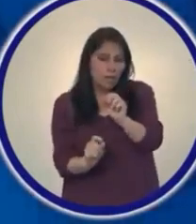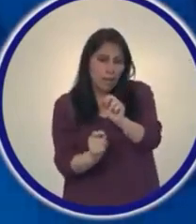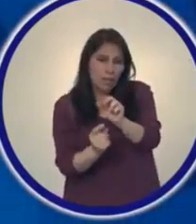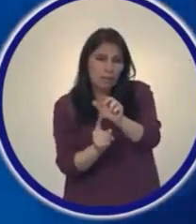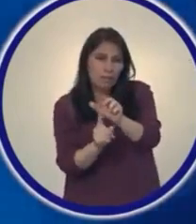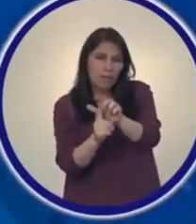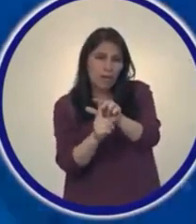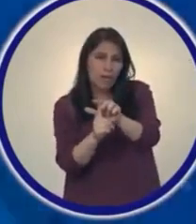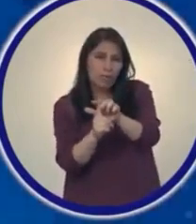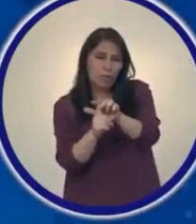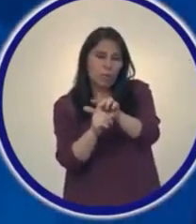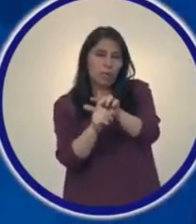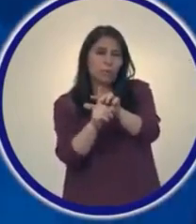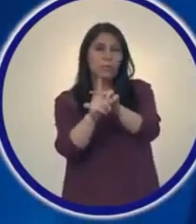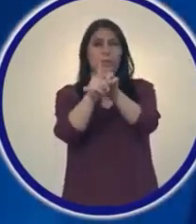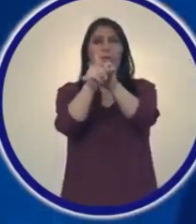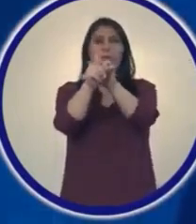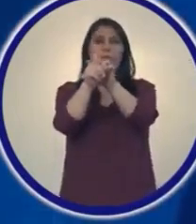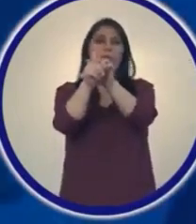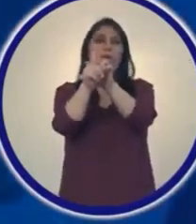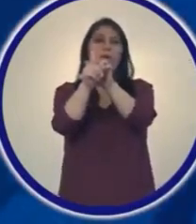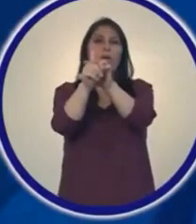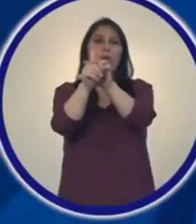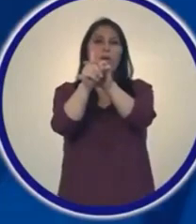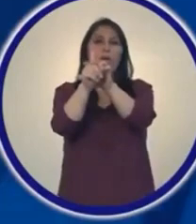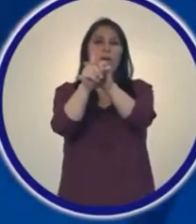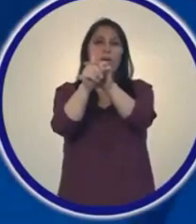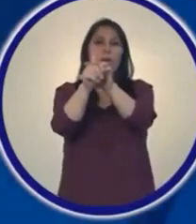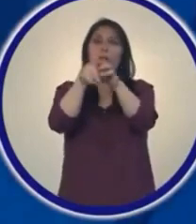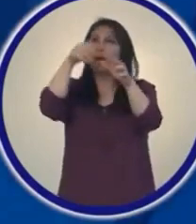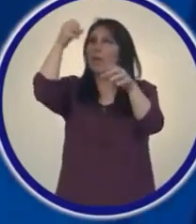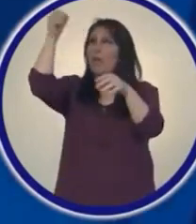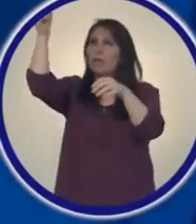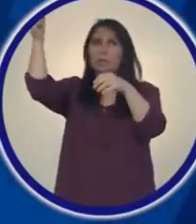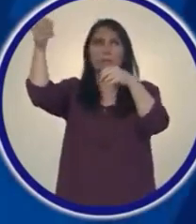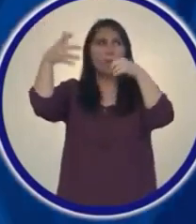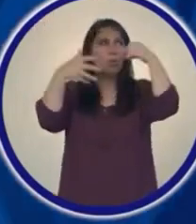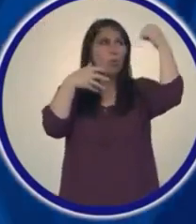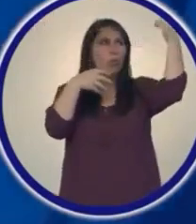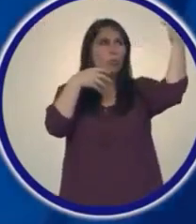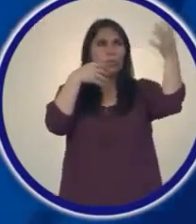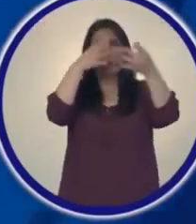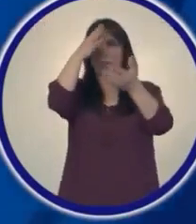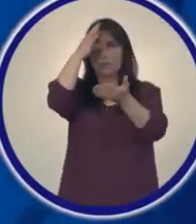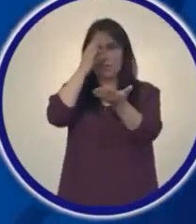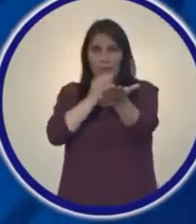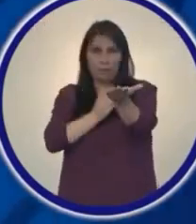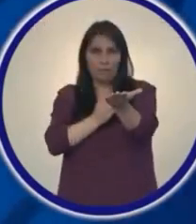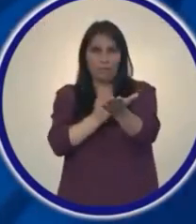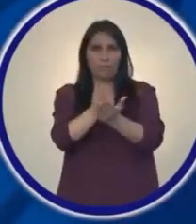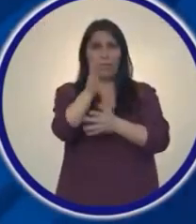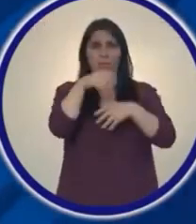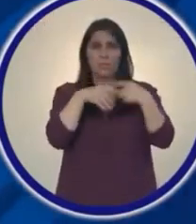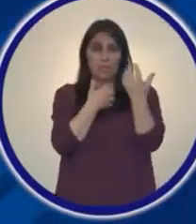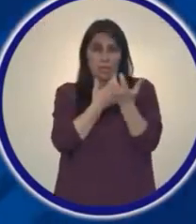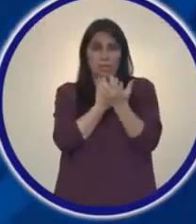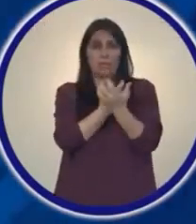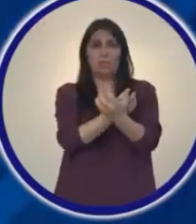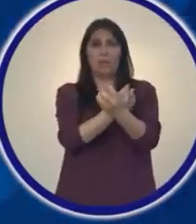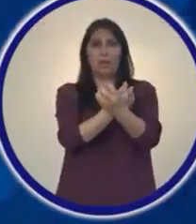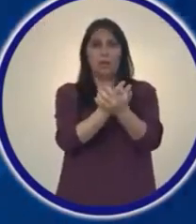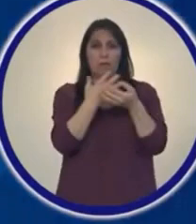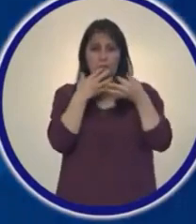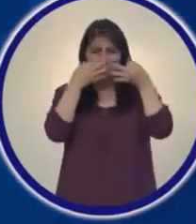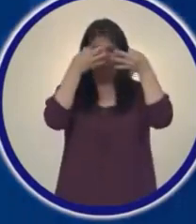hasta que veamos glar entre luces de fe